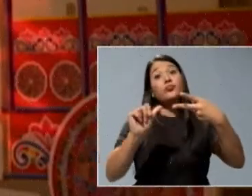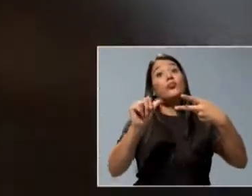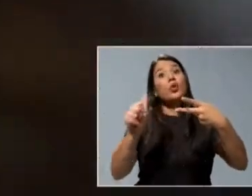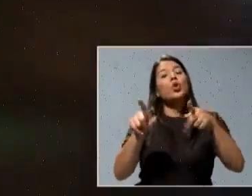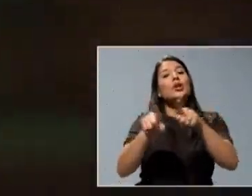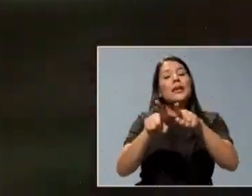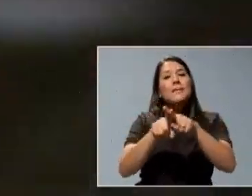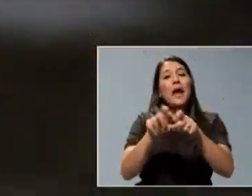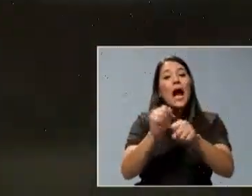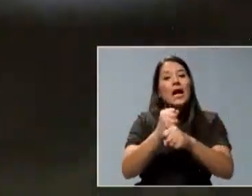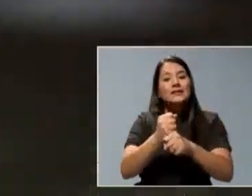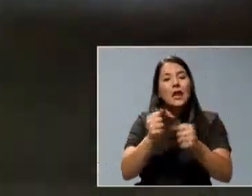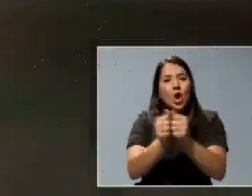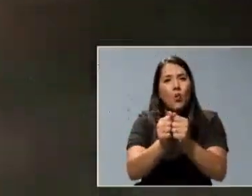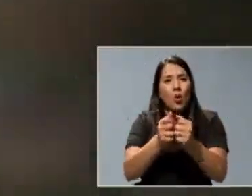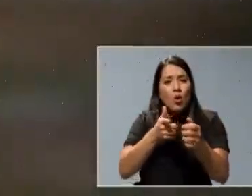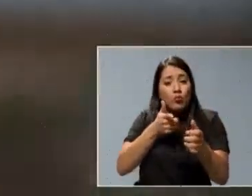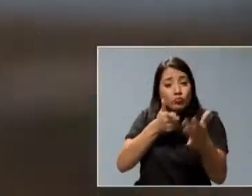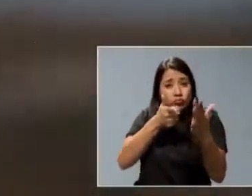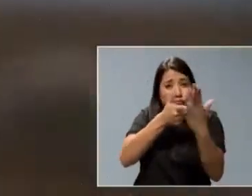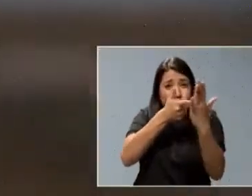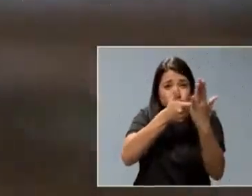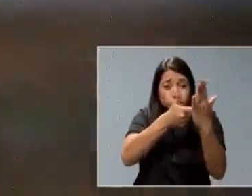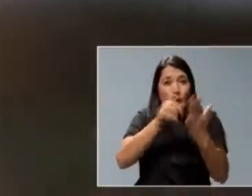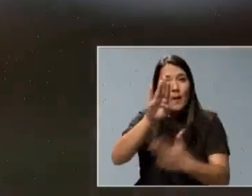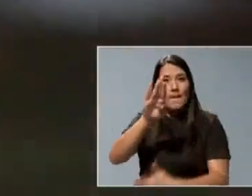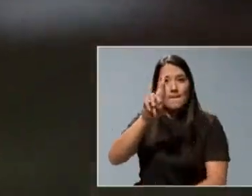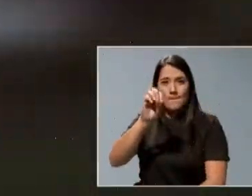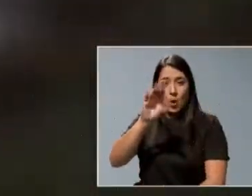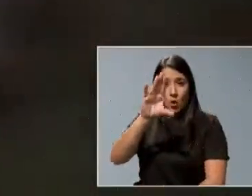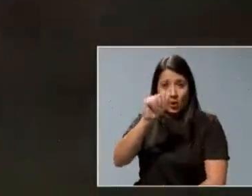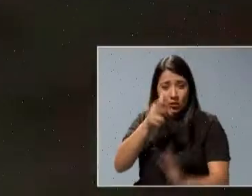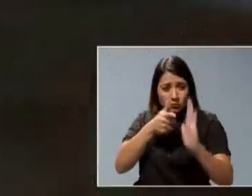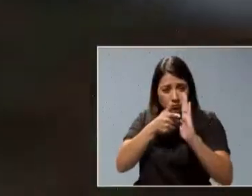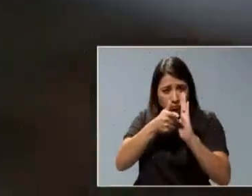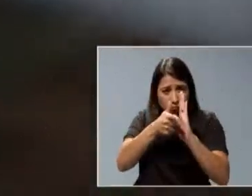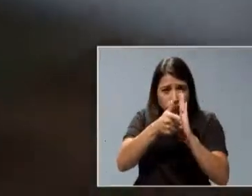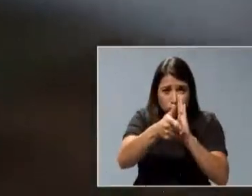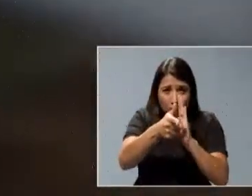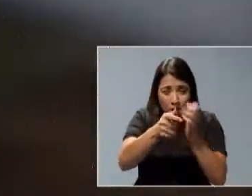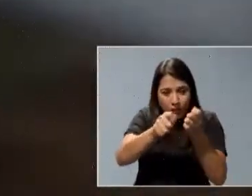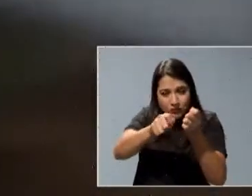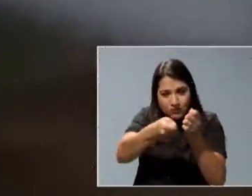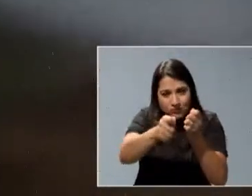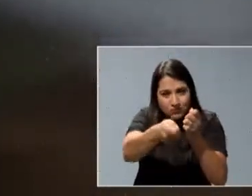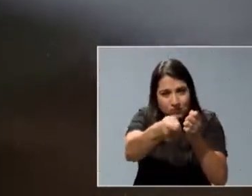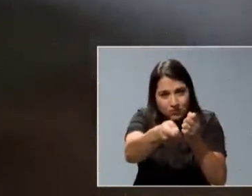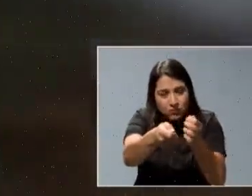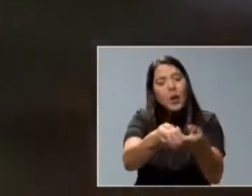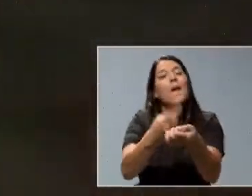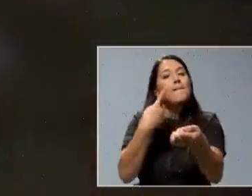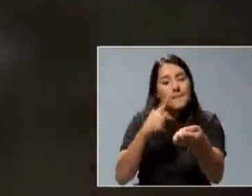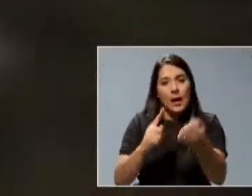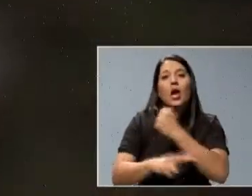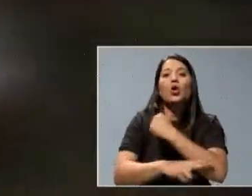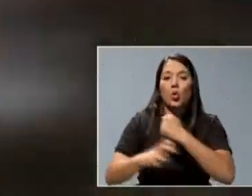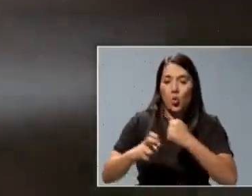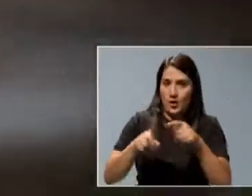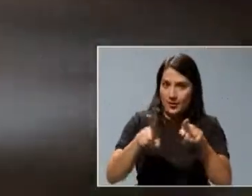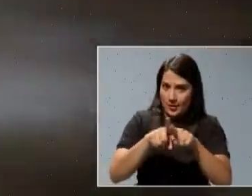tornillos. Esos tornillos igualmente tanto funciona como para que extraigan un poco de producto, como también para